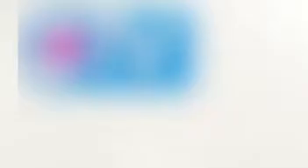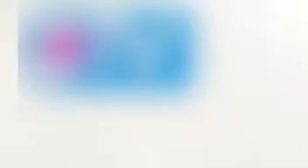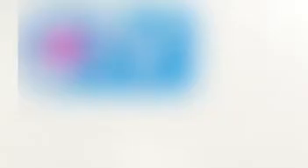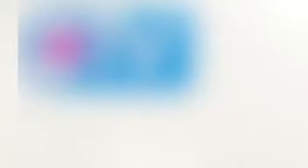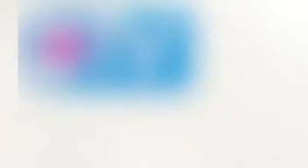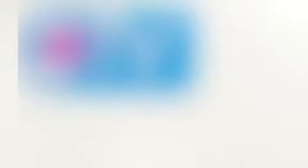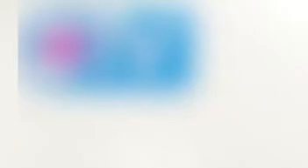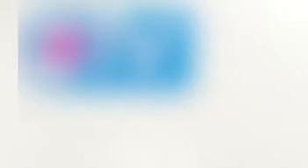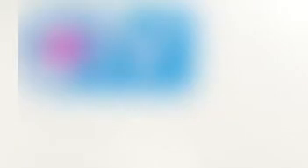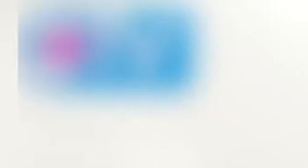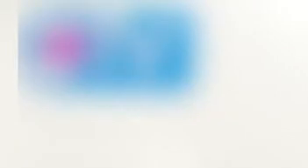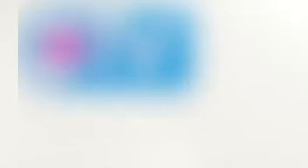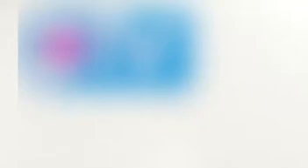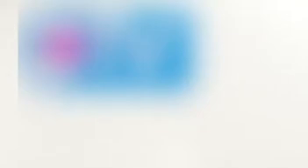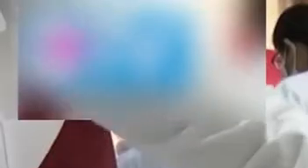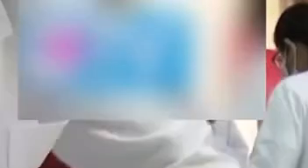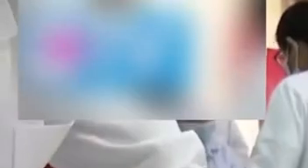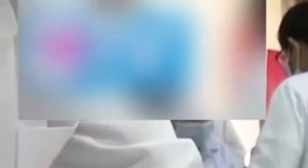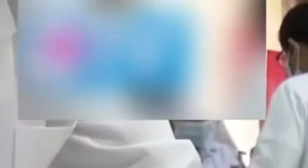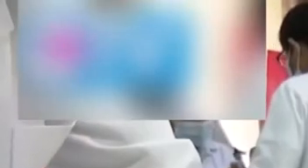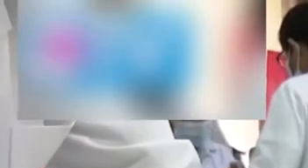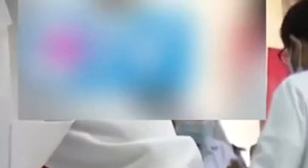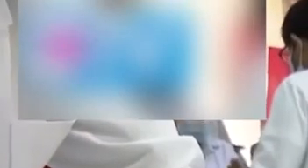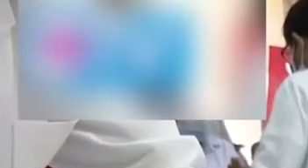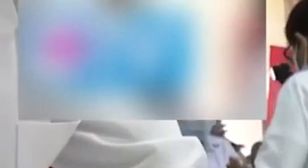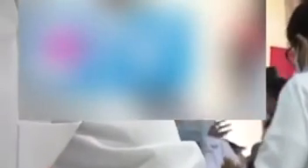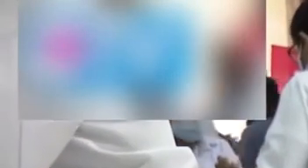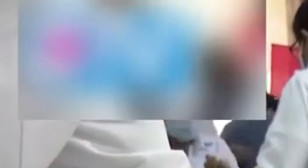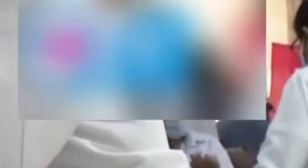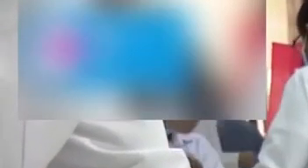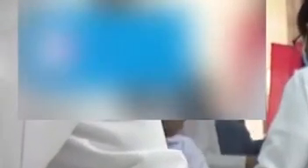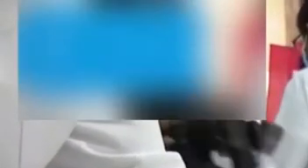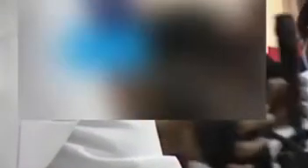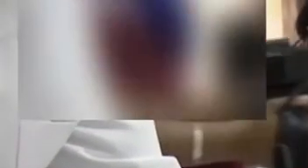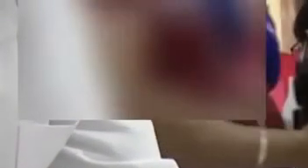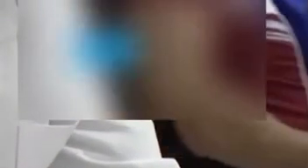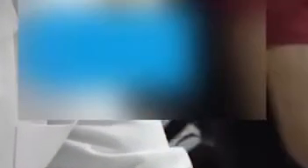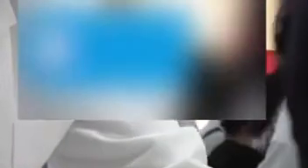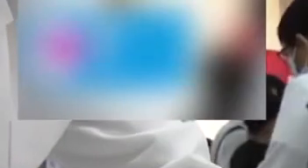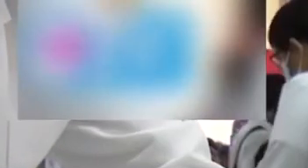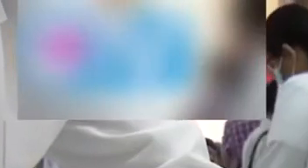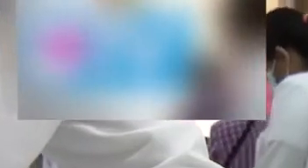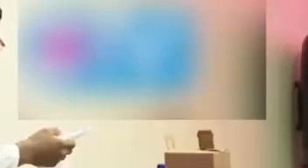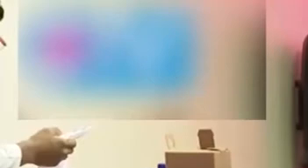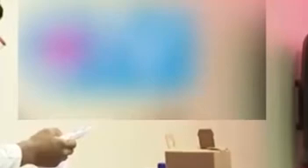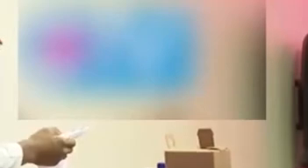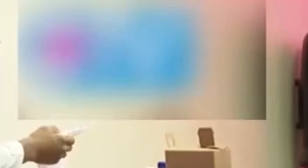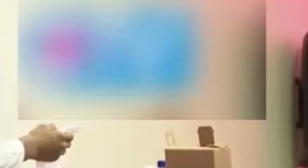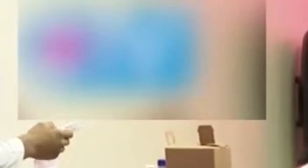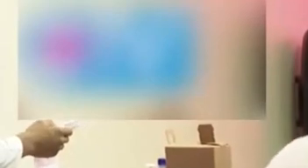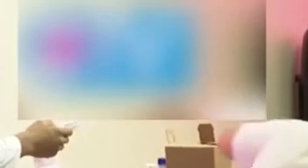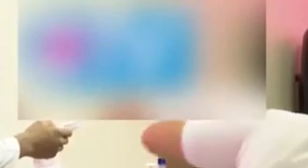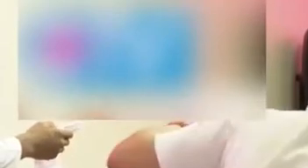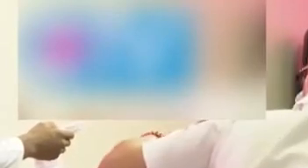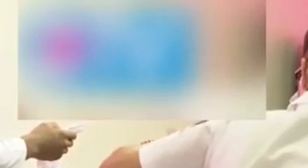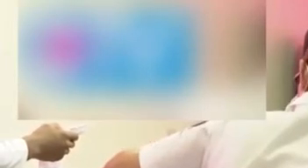Distrito 4, en el Taller de Enfermedades de Transmisión Vectorial. En el Distrito 6, en el Centro de Salud Silvia Ferrufino.